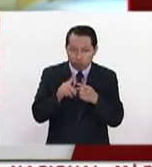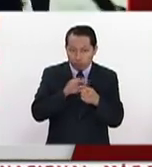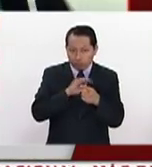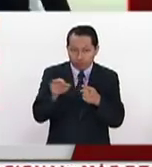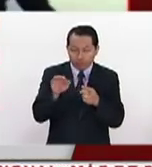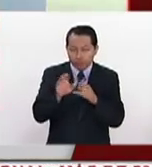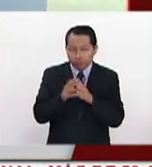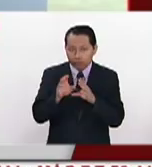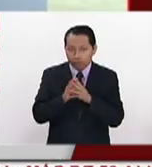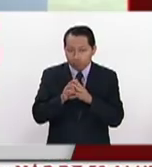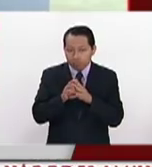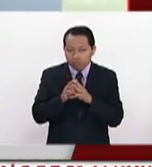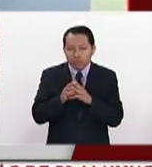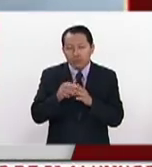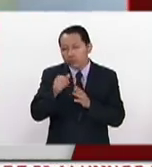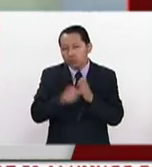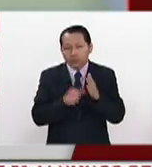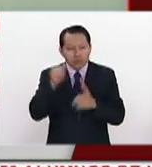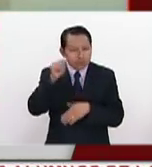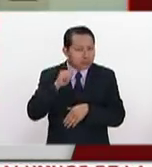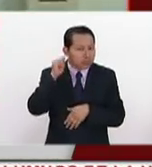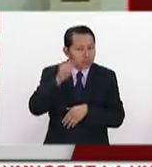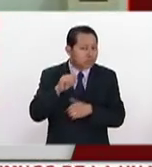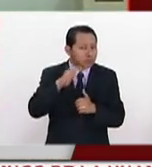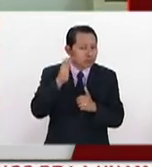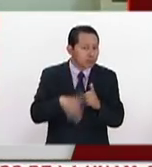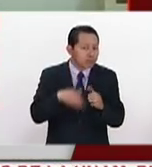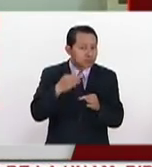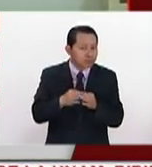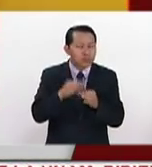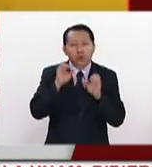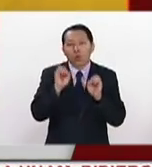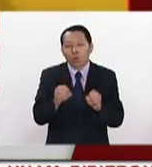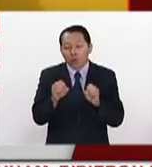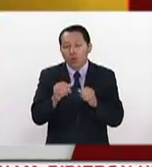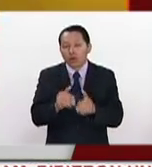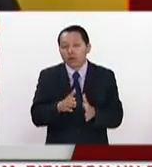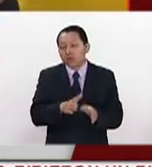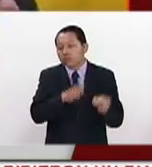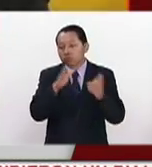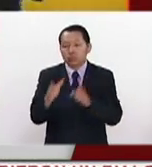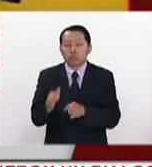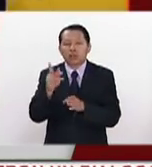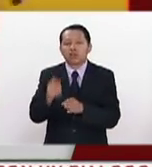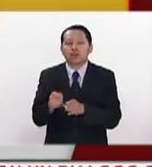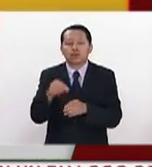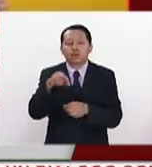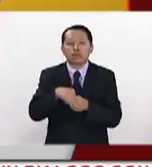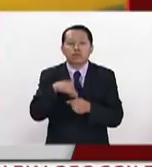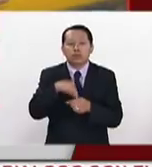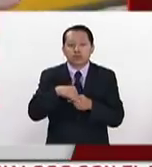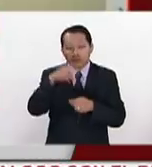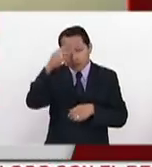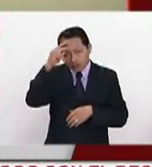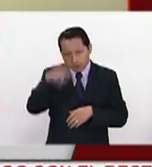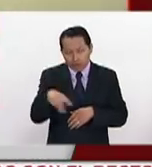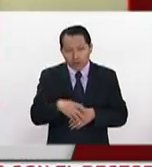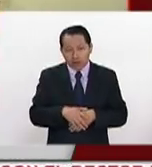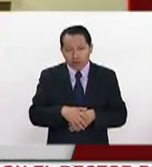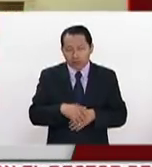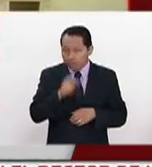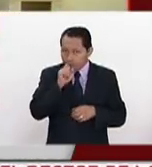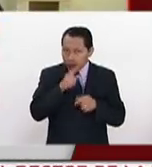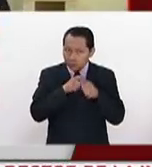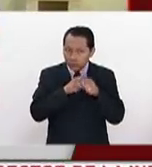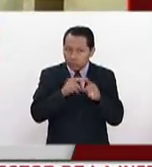terminar antes del mes de abril o aplazarlo para después de las elecciones aquí en México,